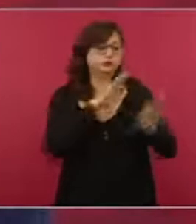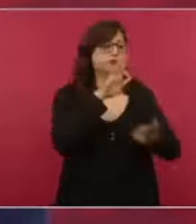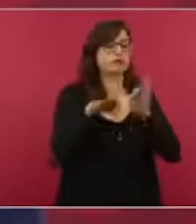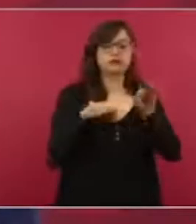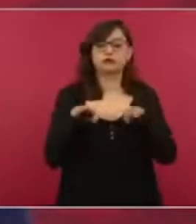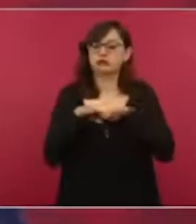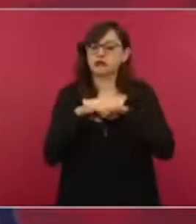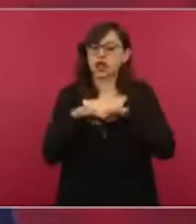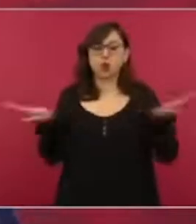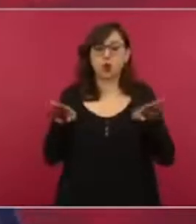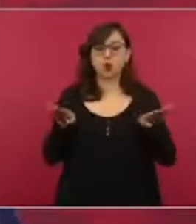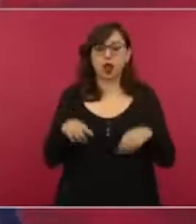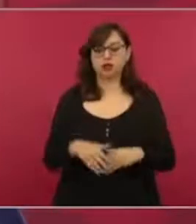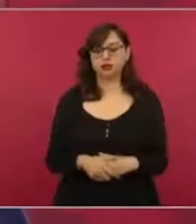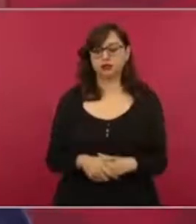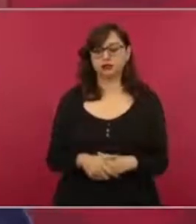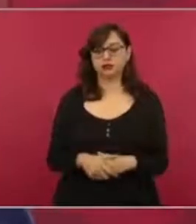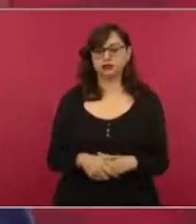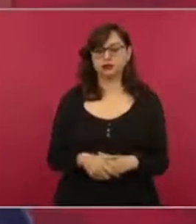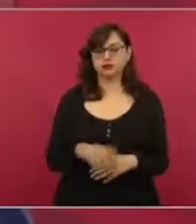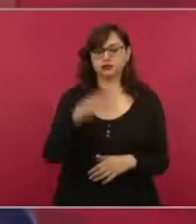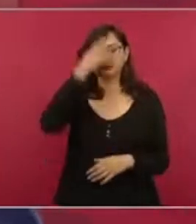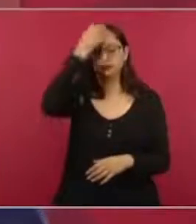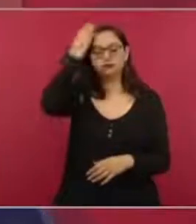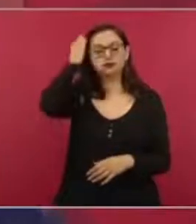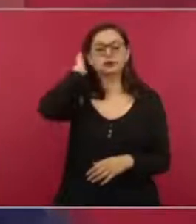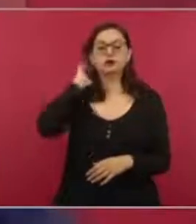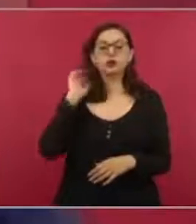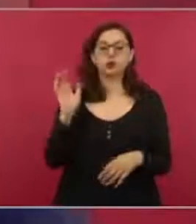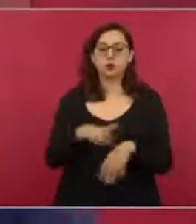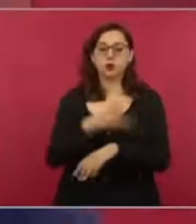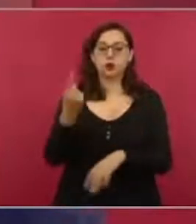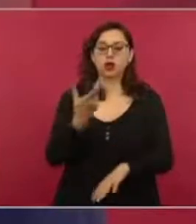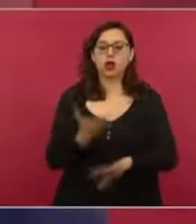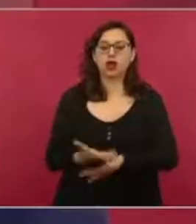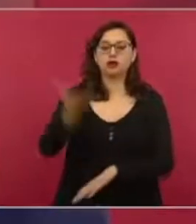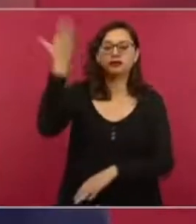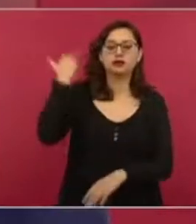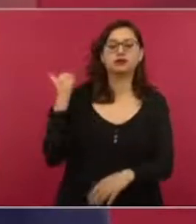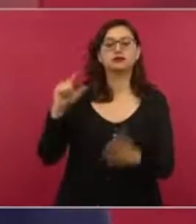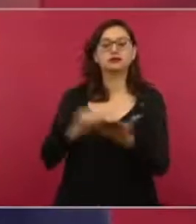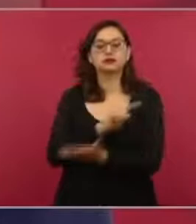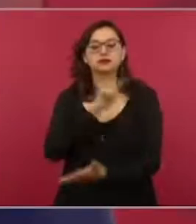reciben las empresas particulares. Porque en la reforma que hicieron,